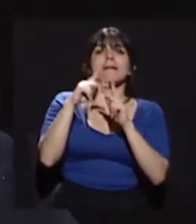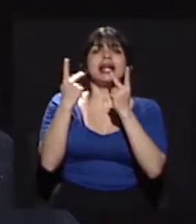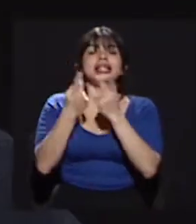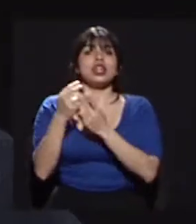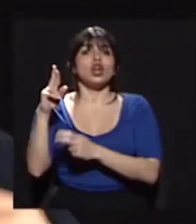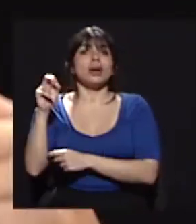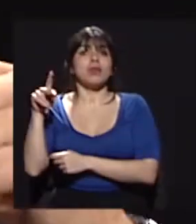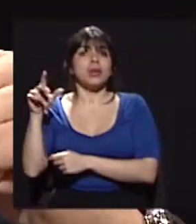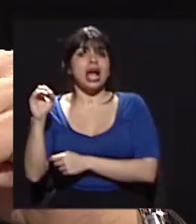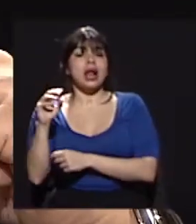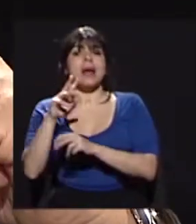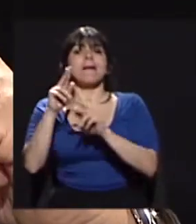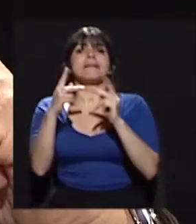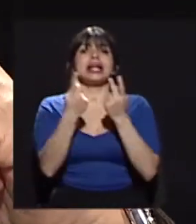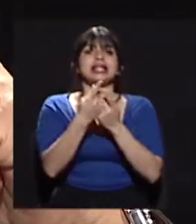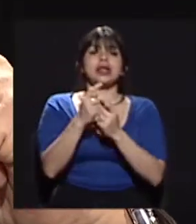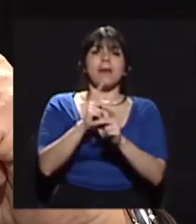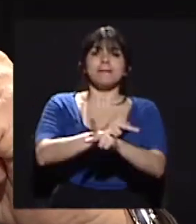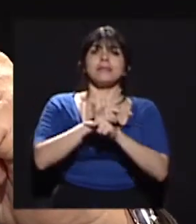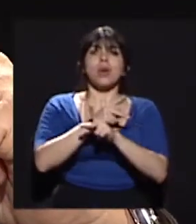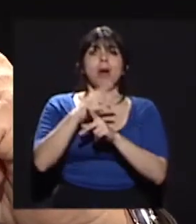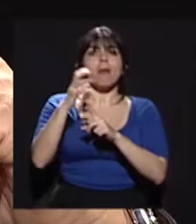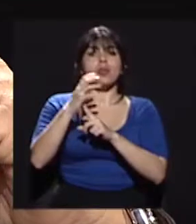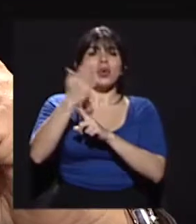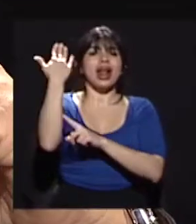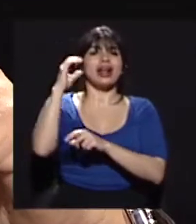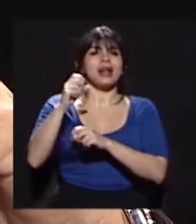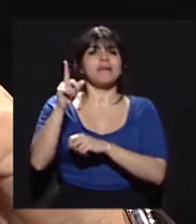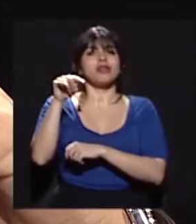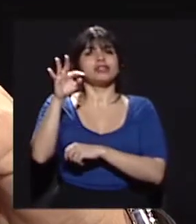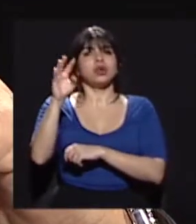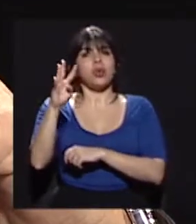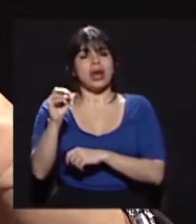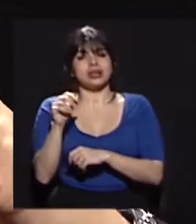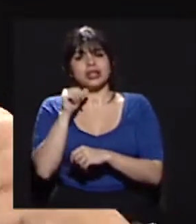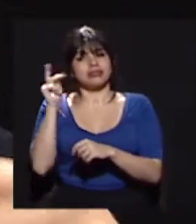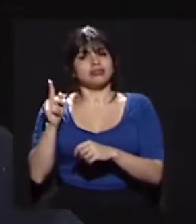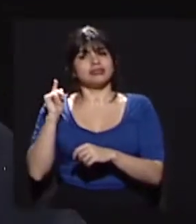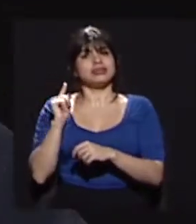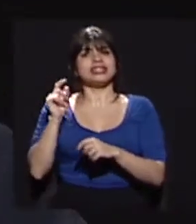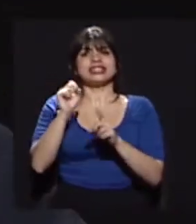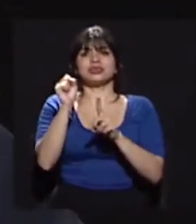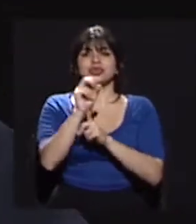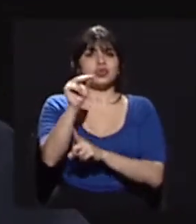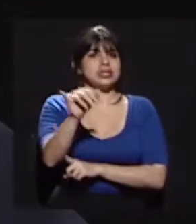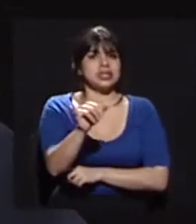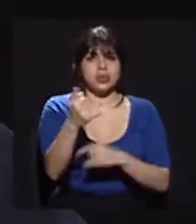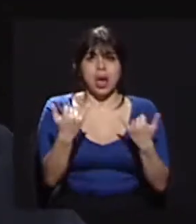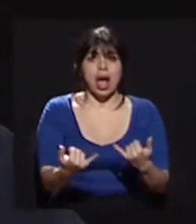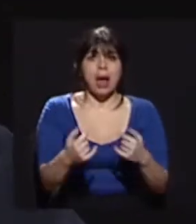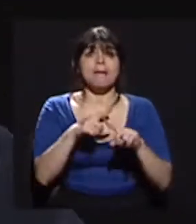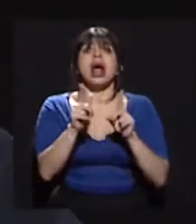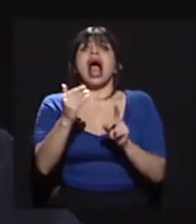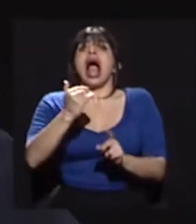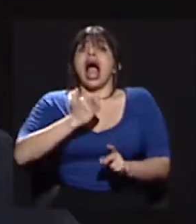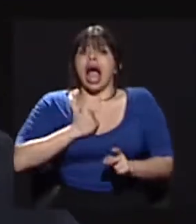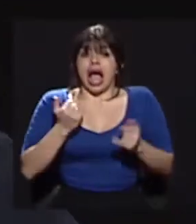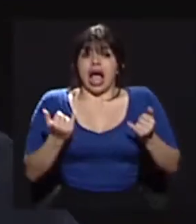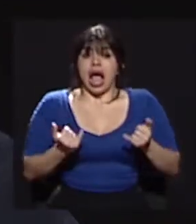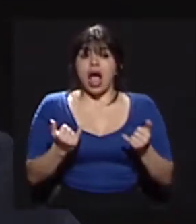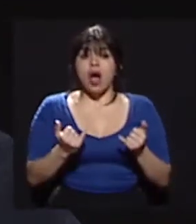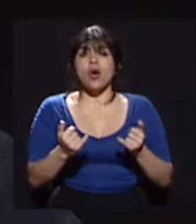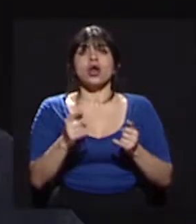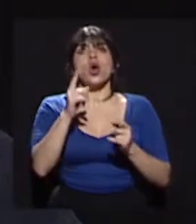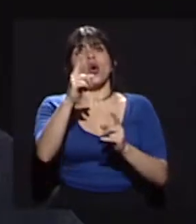republicano y el partido de un guardia popular en la década de 1940 ahora que hay sin duda un